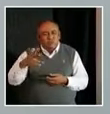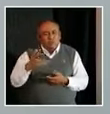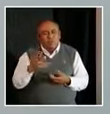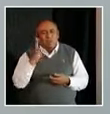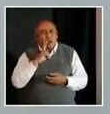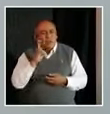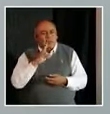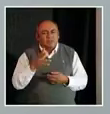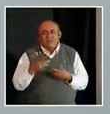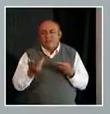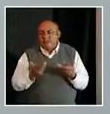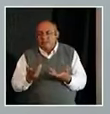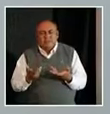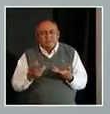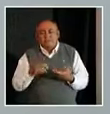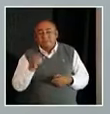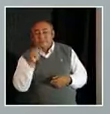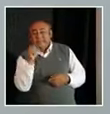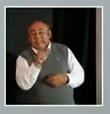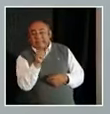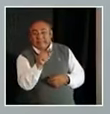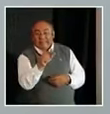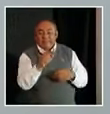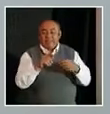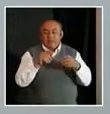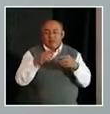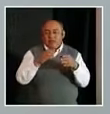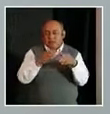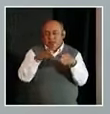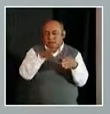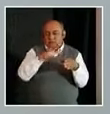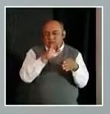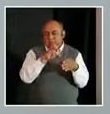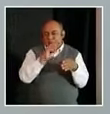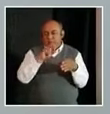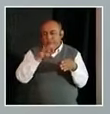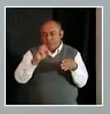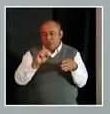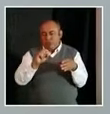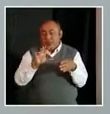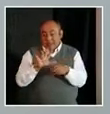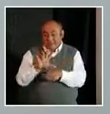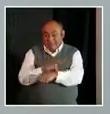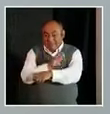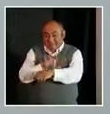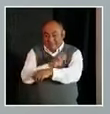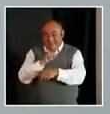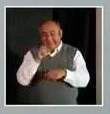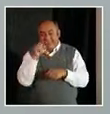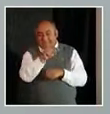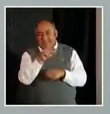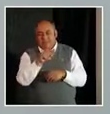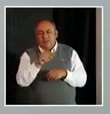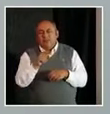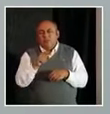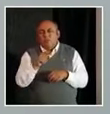eléctrico, que la presa Cerro Prieto esté trabajando fundamentalmente en los